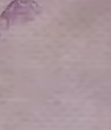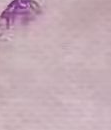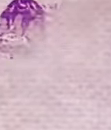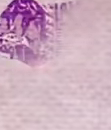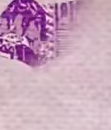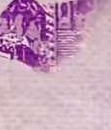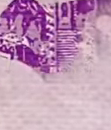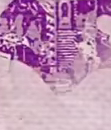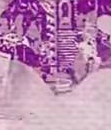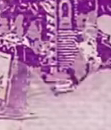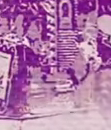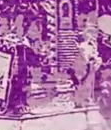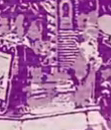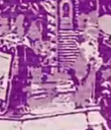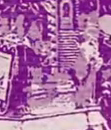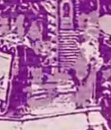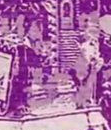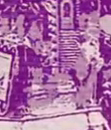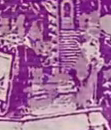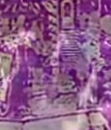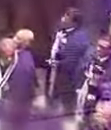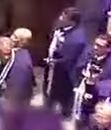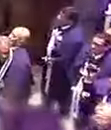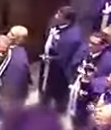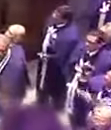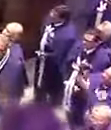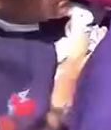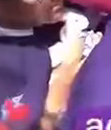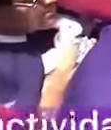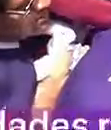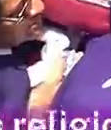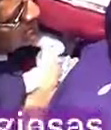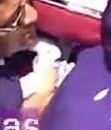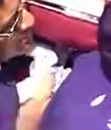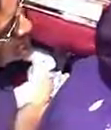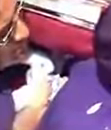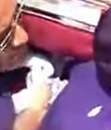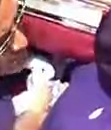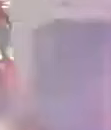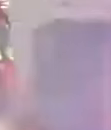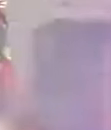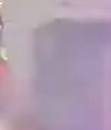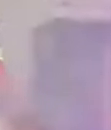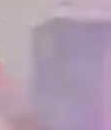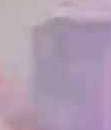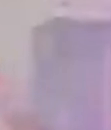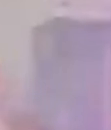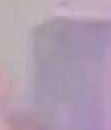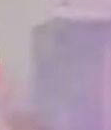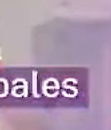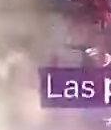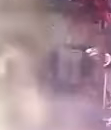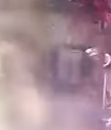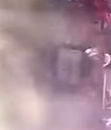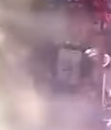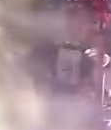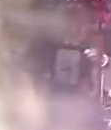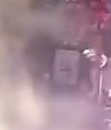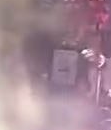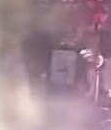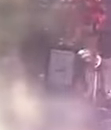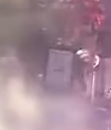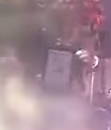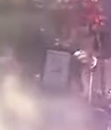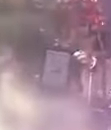En octubre, mes de fervor y tradición, TV Perú lleva a sus hogares las principales actividades religiosas en homenaje